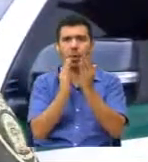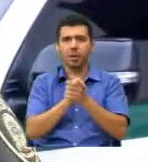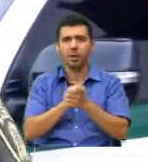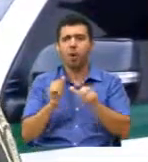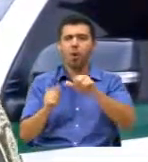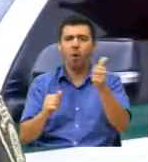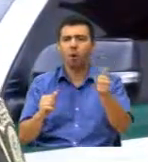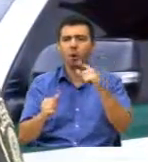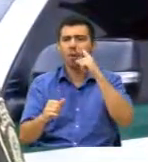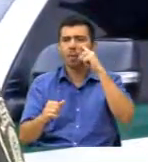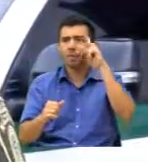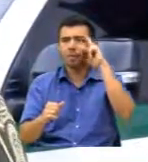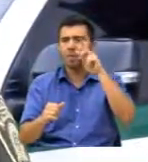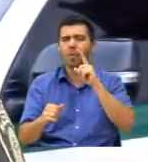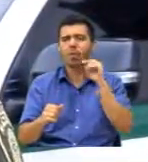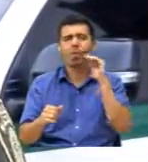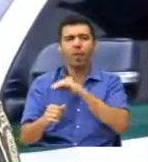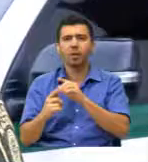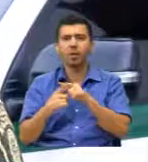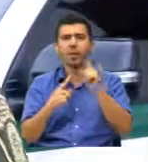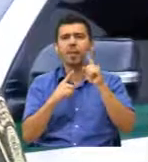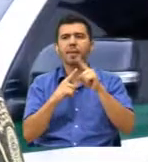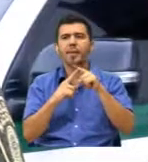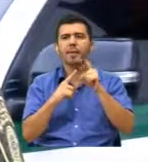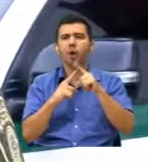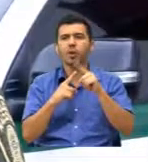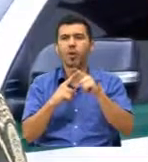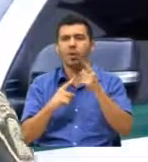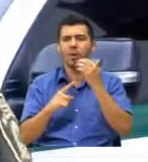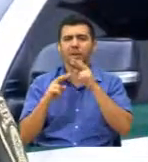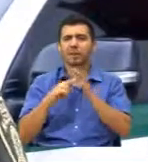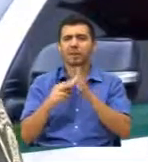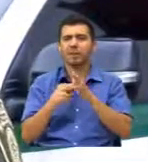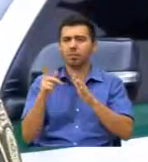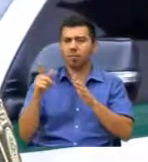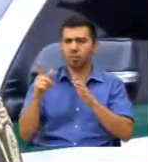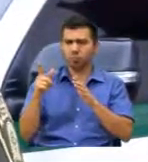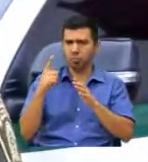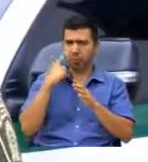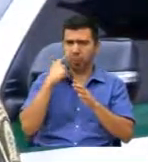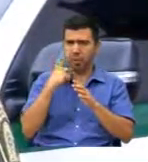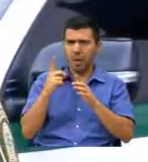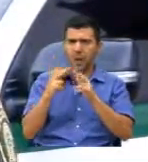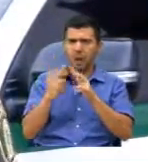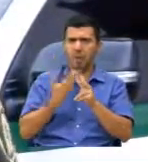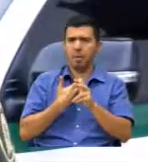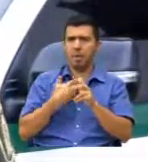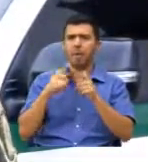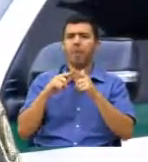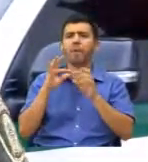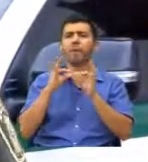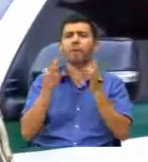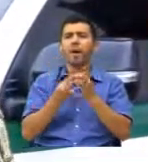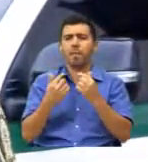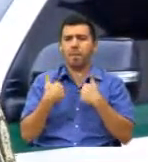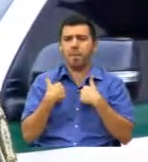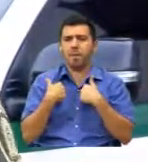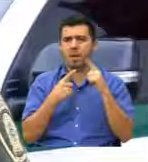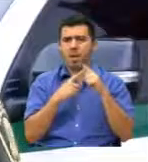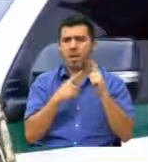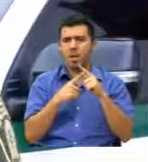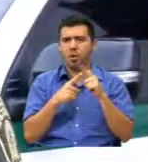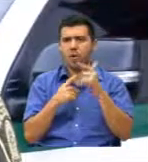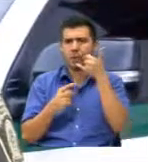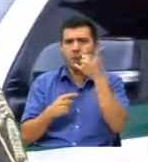te dicen somos un familiar desde el padre del dueño de la casa y por ahí se le meten y él el premio se han ganado un premio